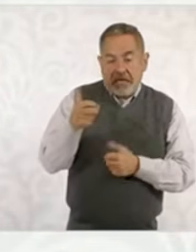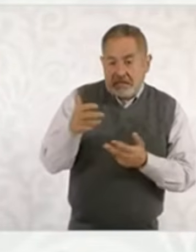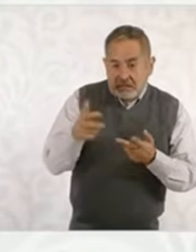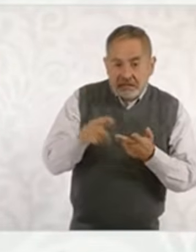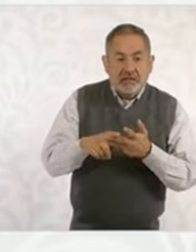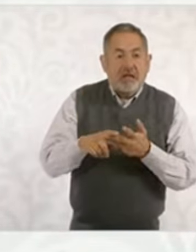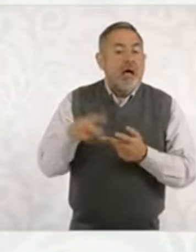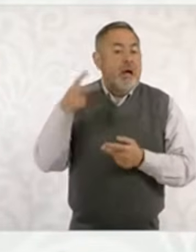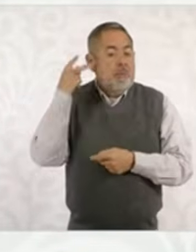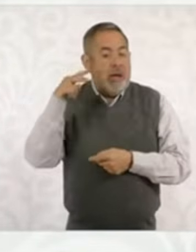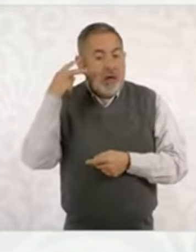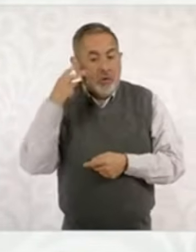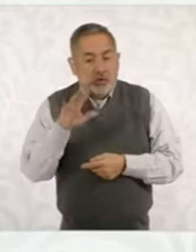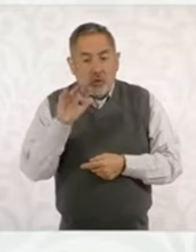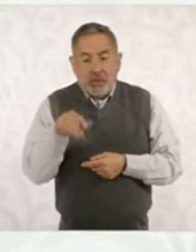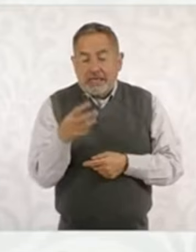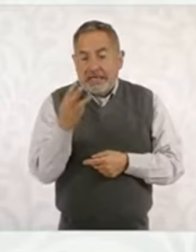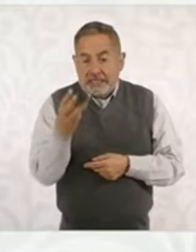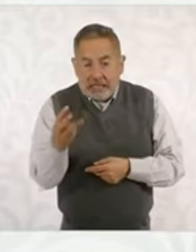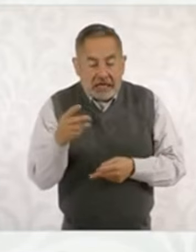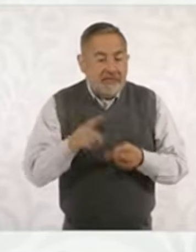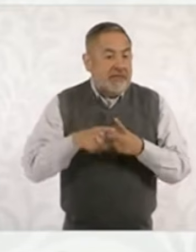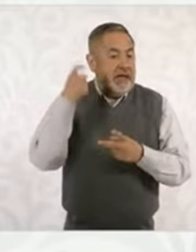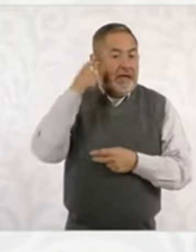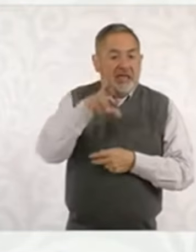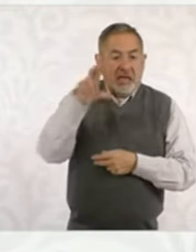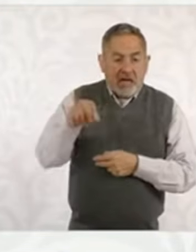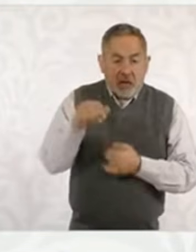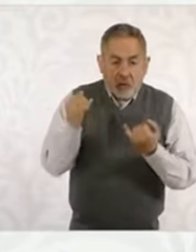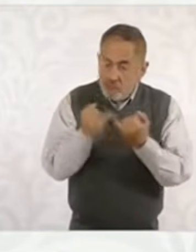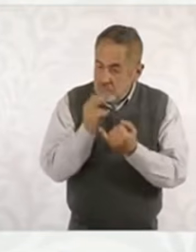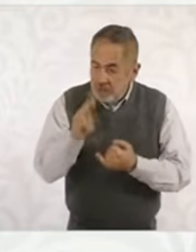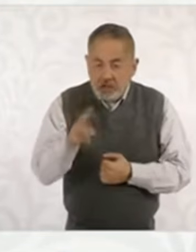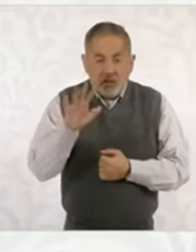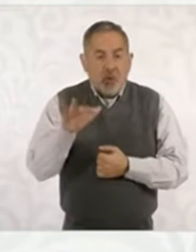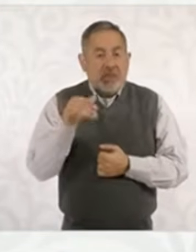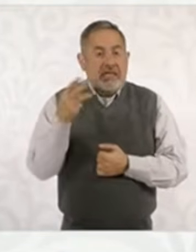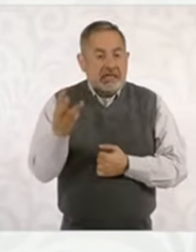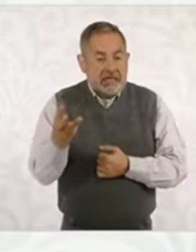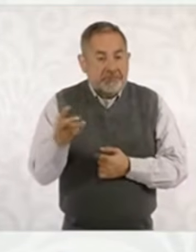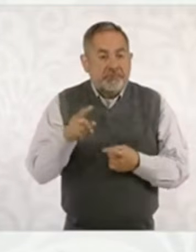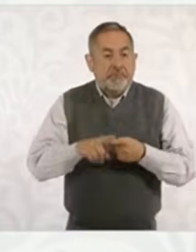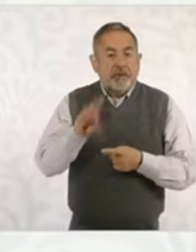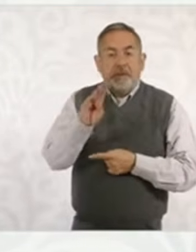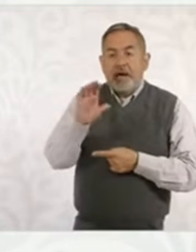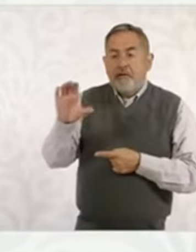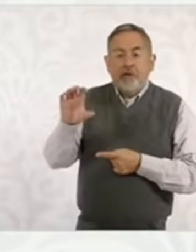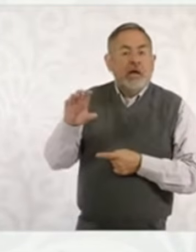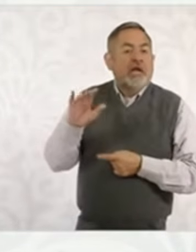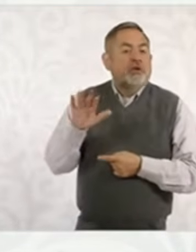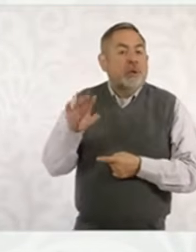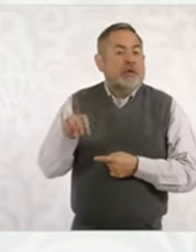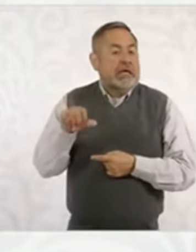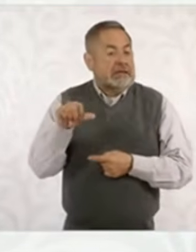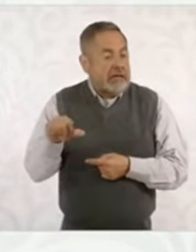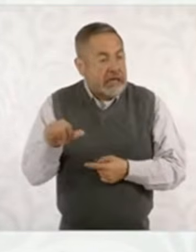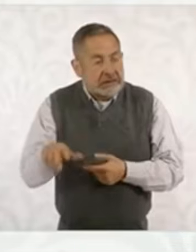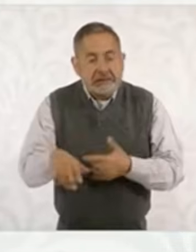Veracruz a 53, Quintana Roo igual a 53, Baja California 46 y